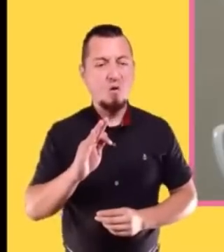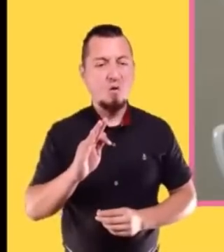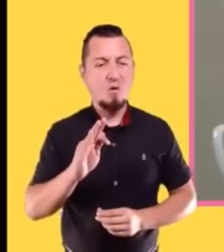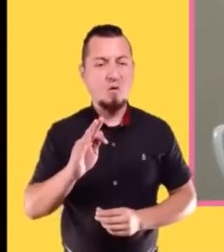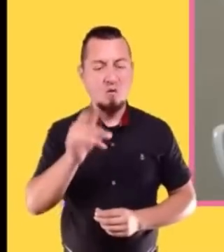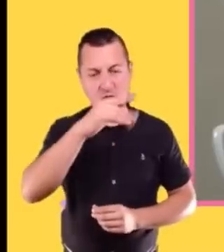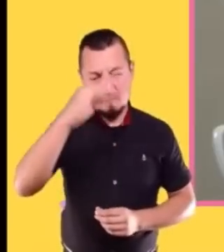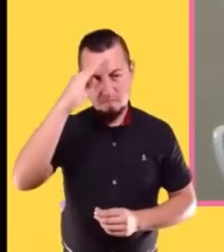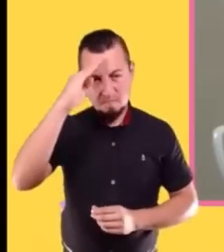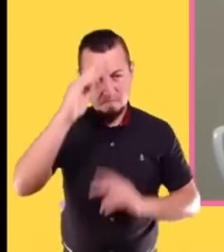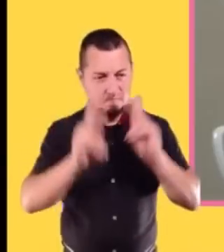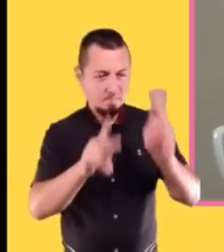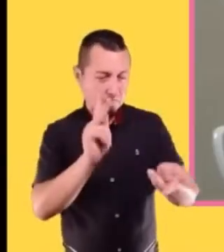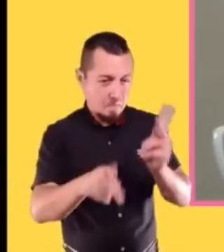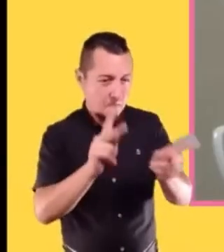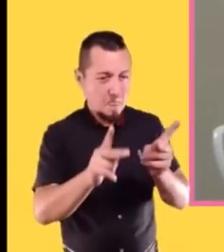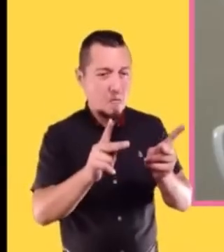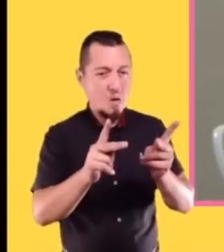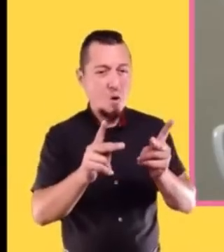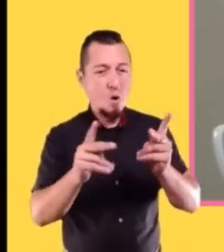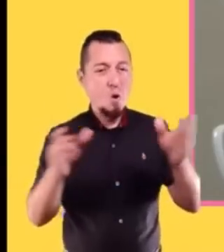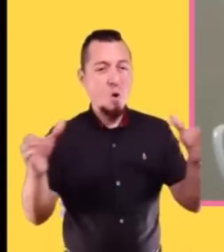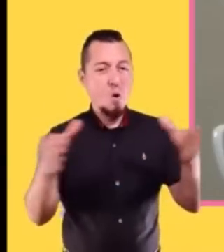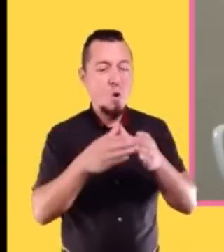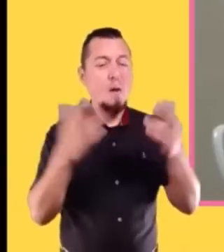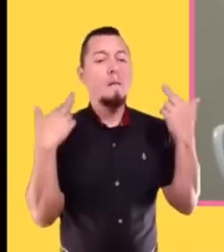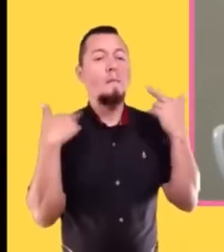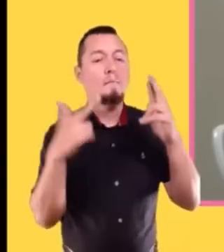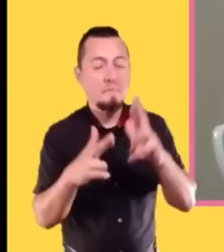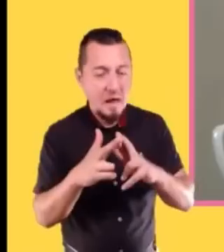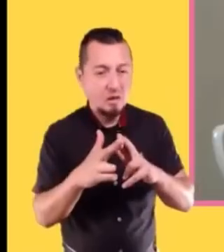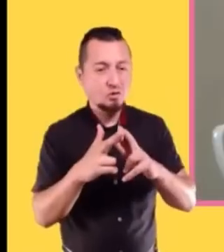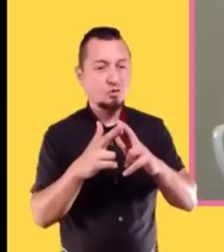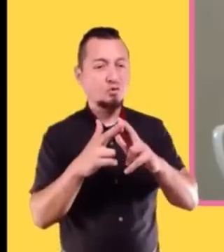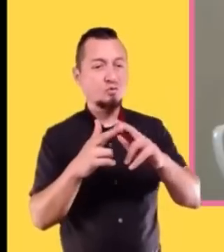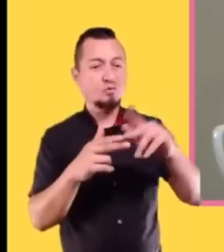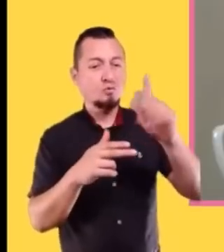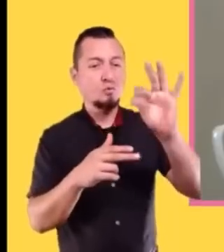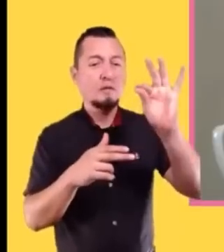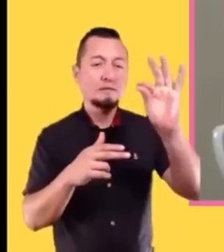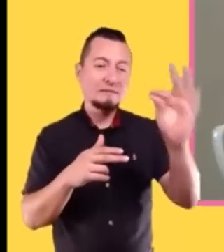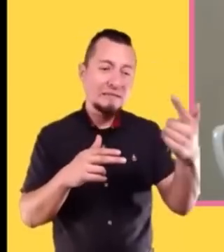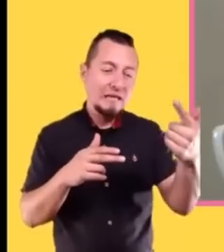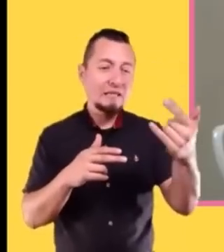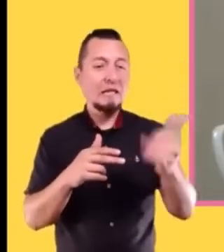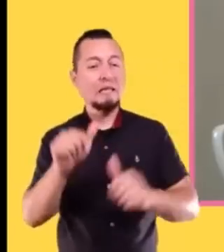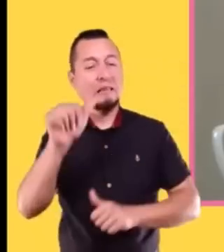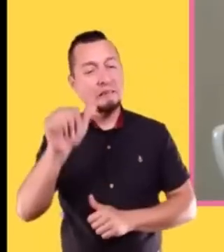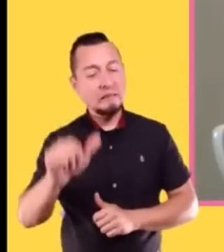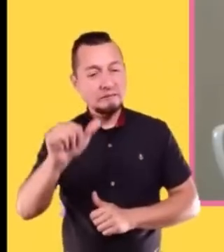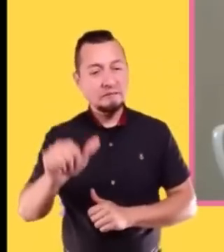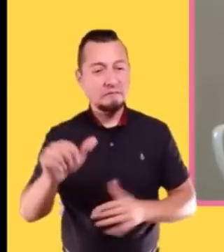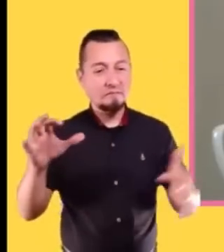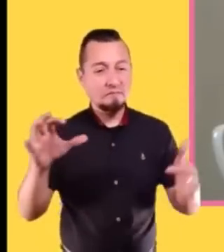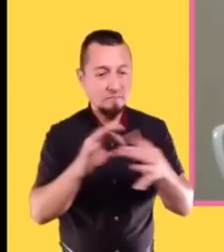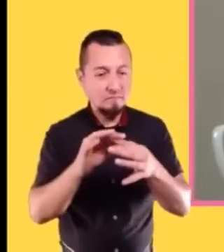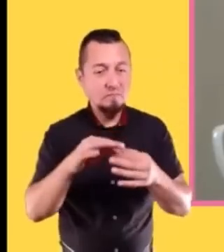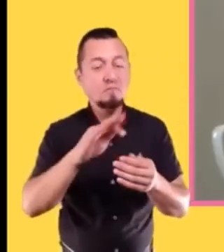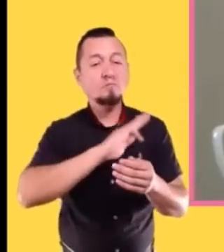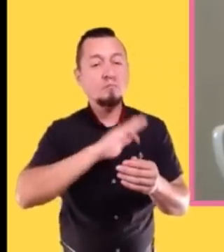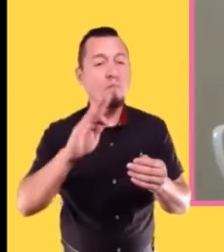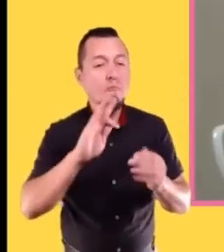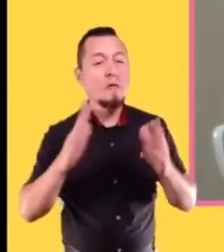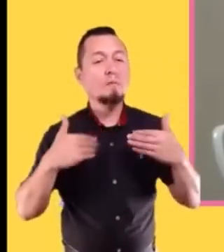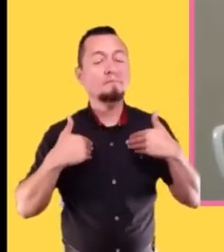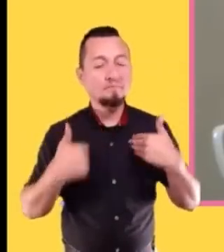platicar con las organizaciones de maestros, la sección 47 y la 16, cómo consideran ellos, quedamos de